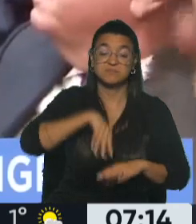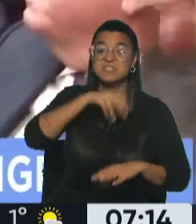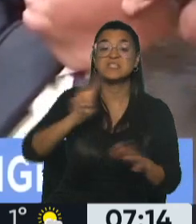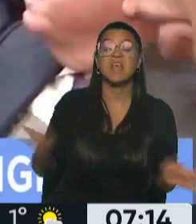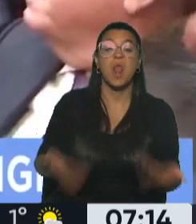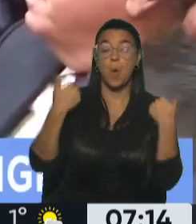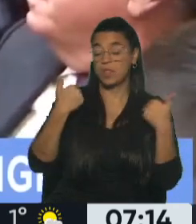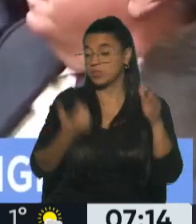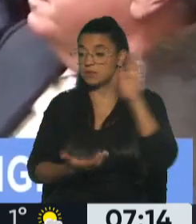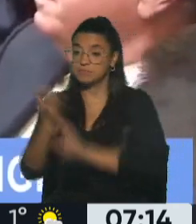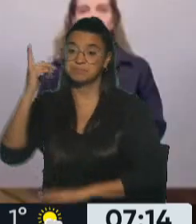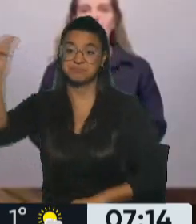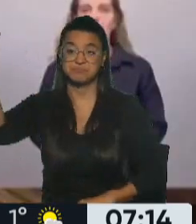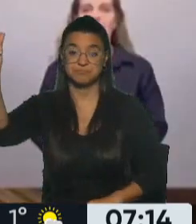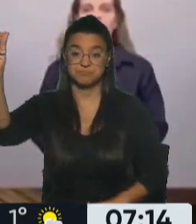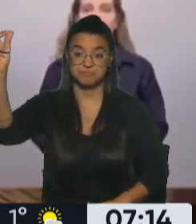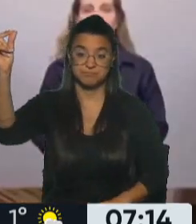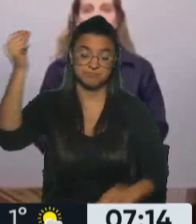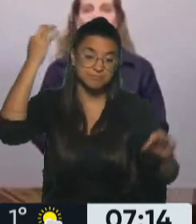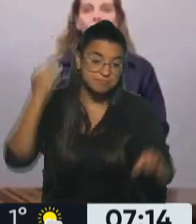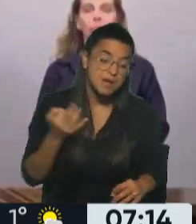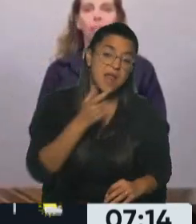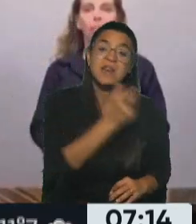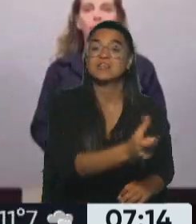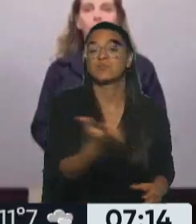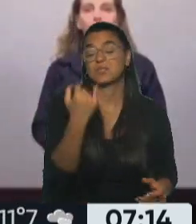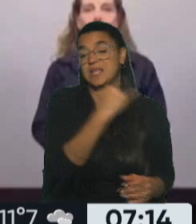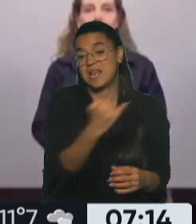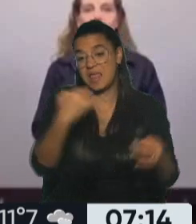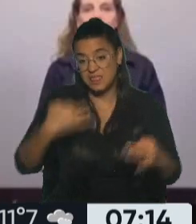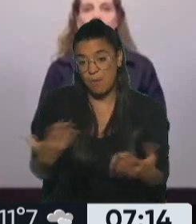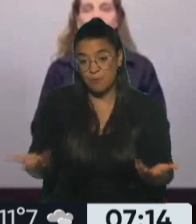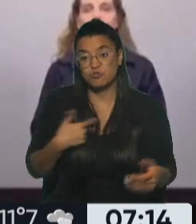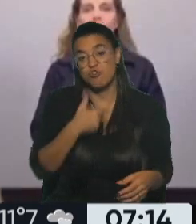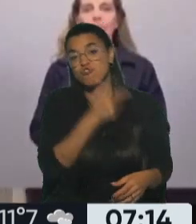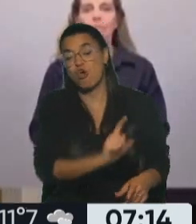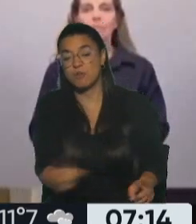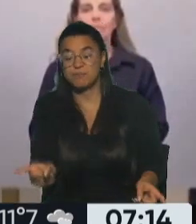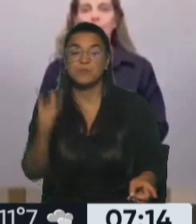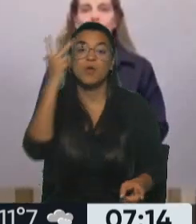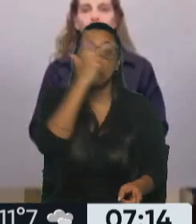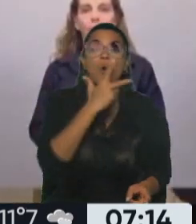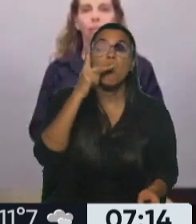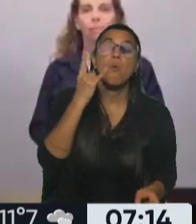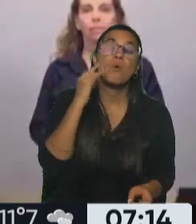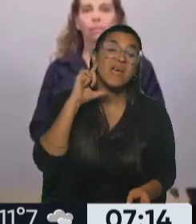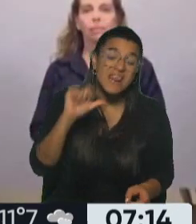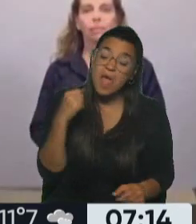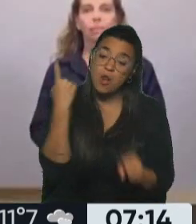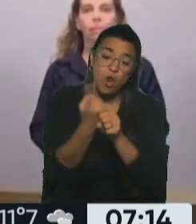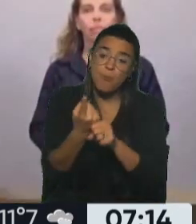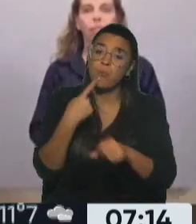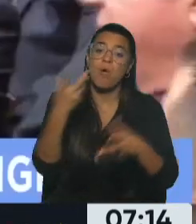decir eso no le contestó en Argentina porque la respuesta iba a ser absolutamente negativa claro la posición de Hungría es que Ucrania no puede pertenecer a la